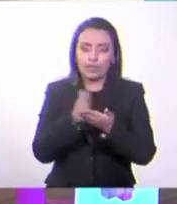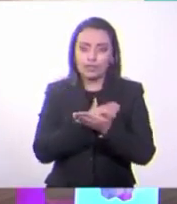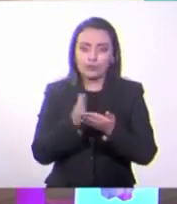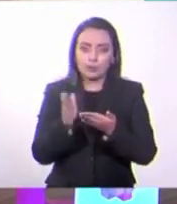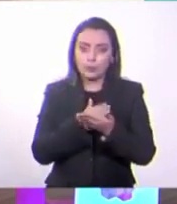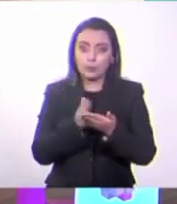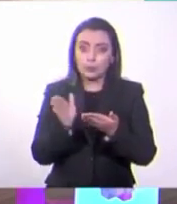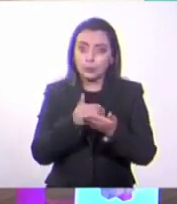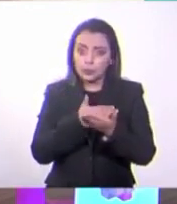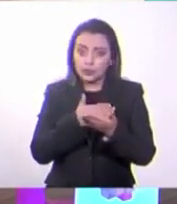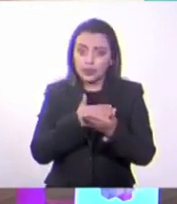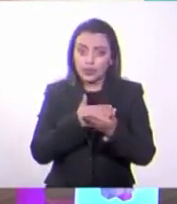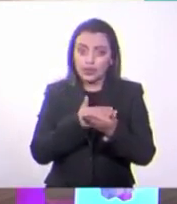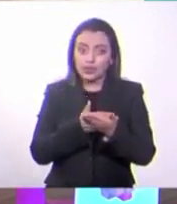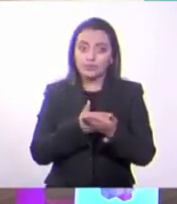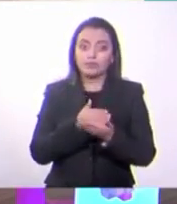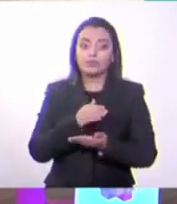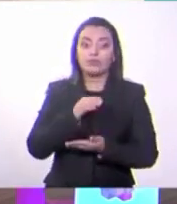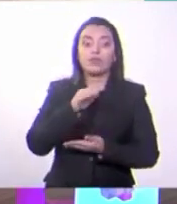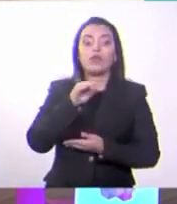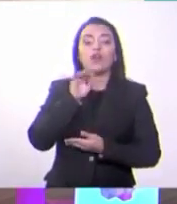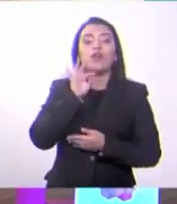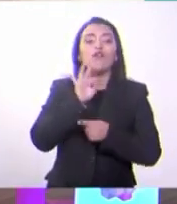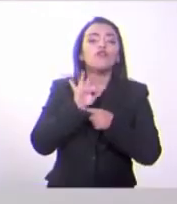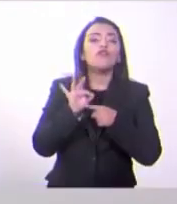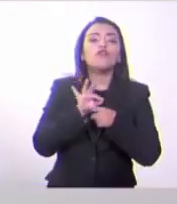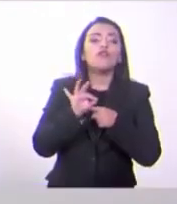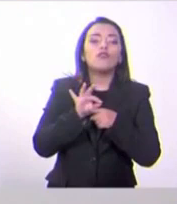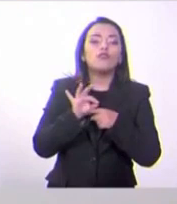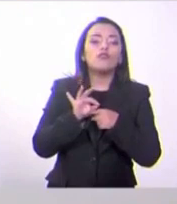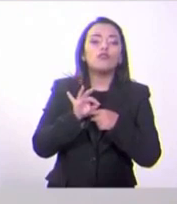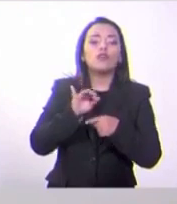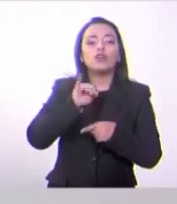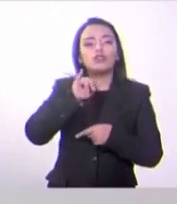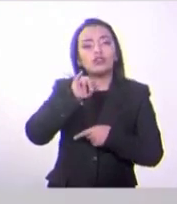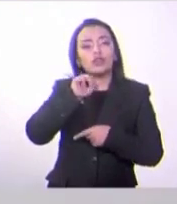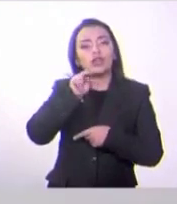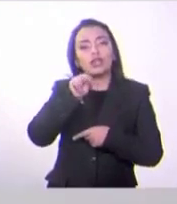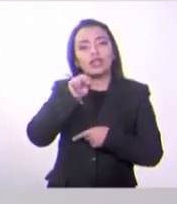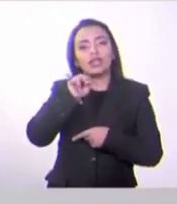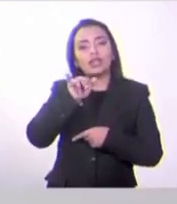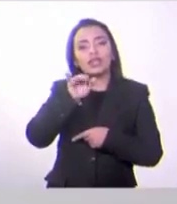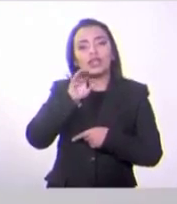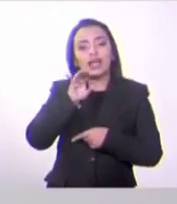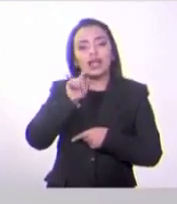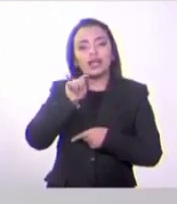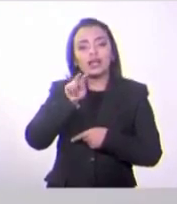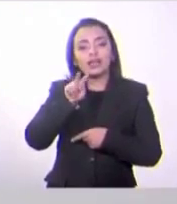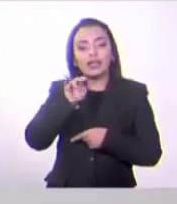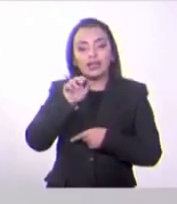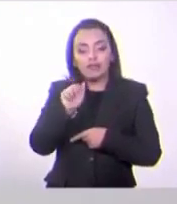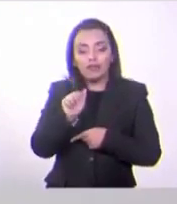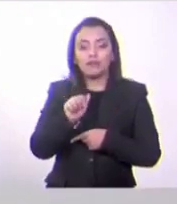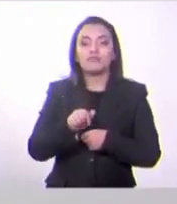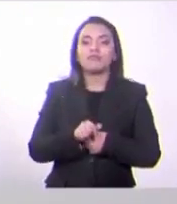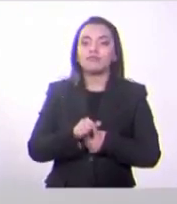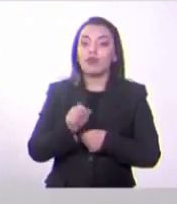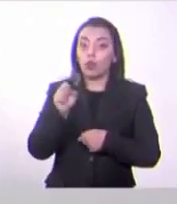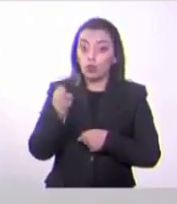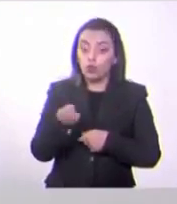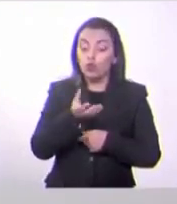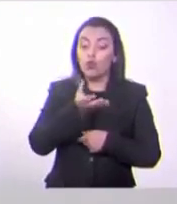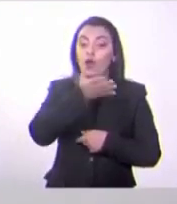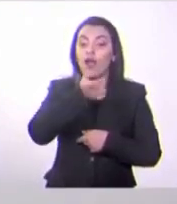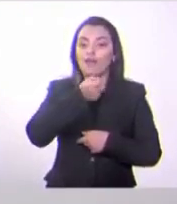o función inyectiva. Primera vez que escucho eso. Sí, es una cuestión nueva, nunca antes lo habíamos mencionado, pero como